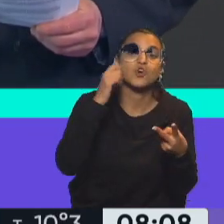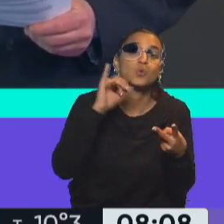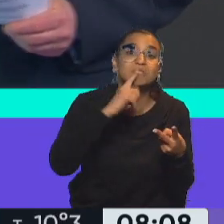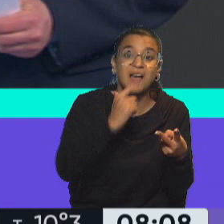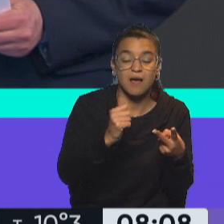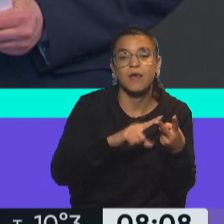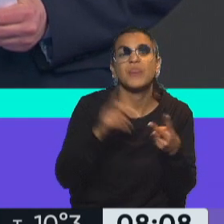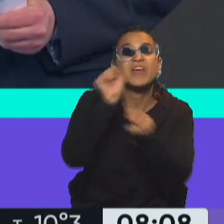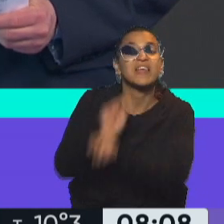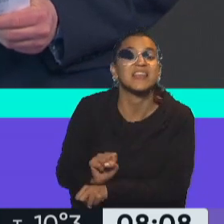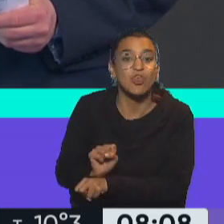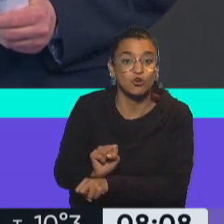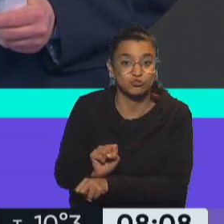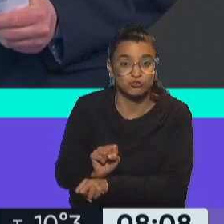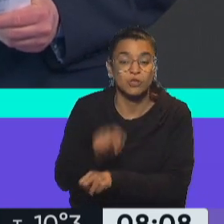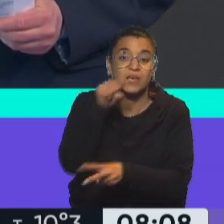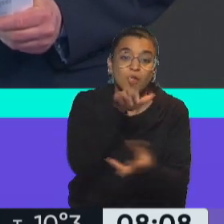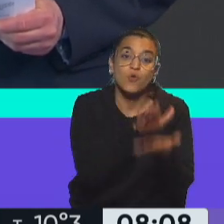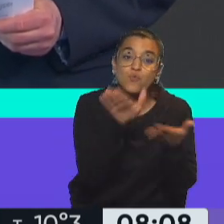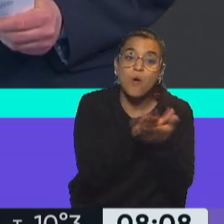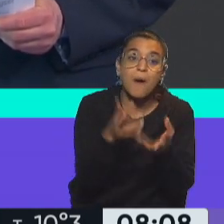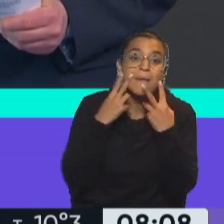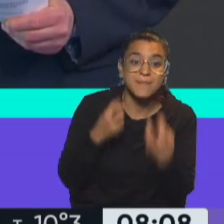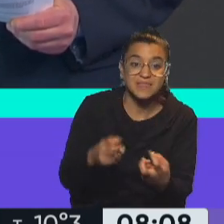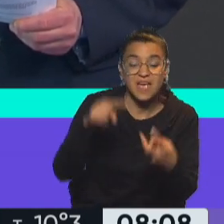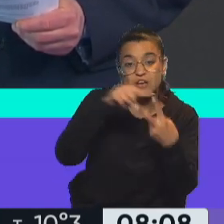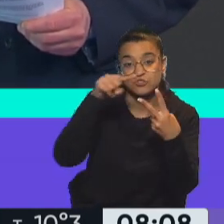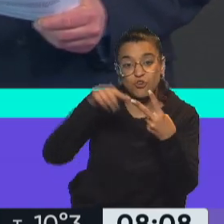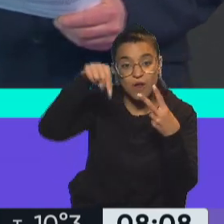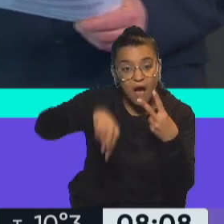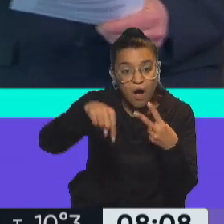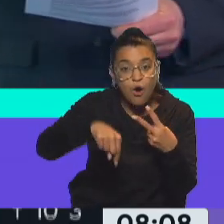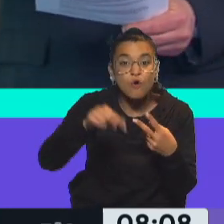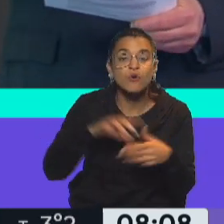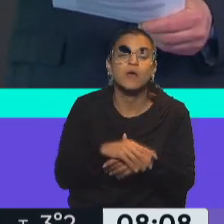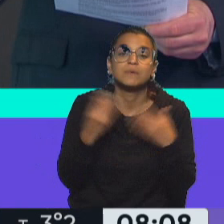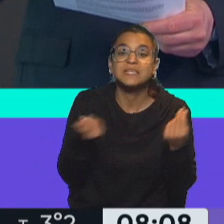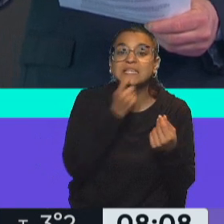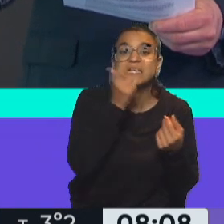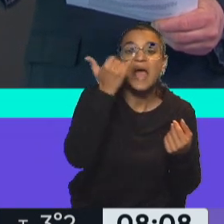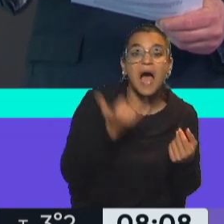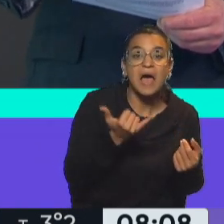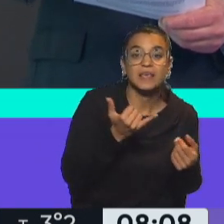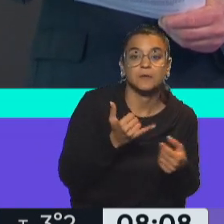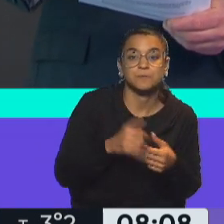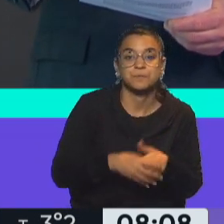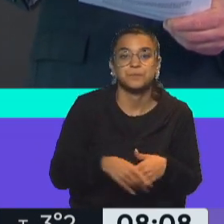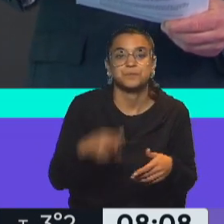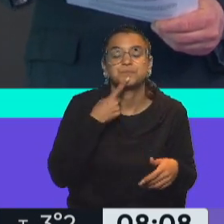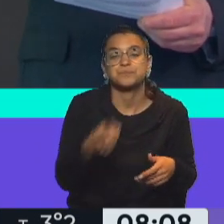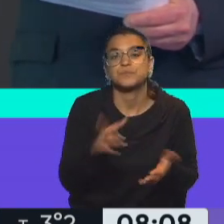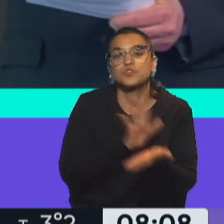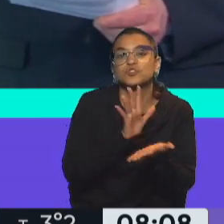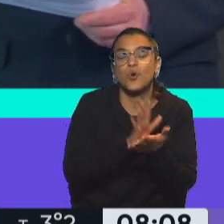detenidos. Esta es la nueva parte de la investigación que tiene que ver con si hubo algún tipo de